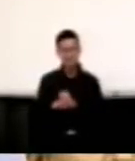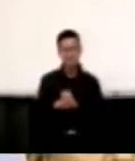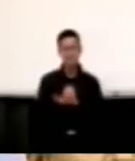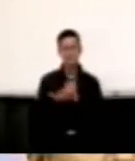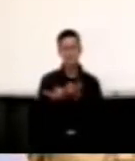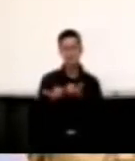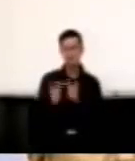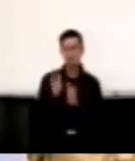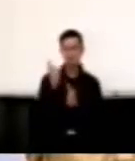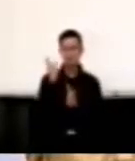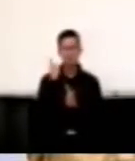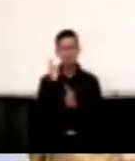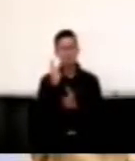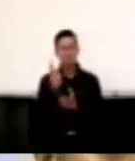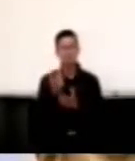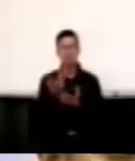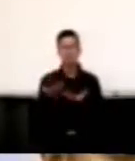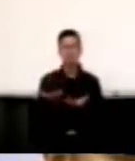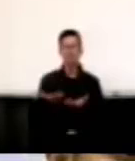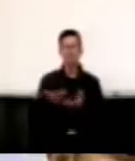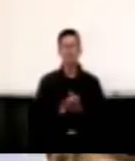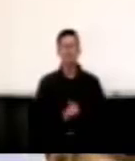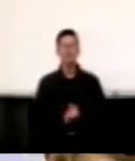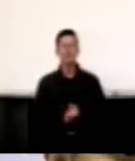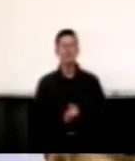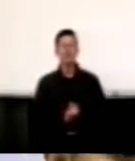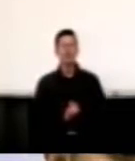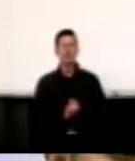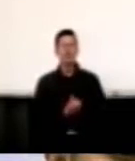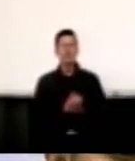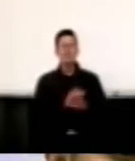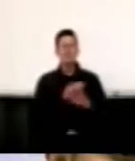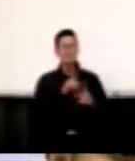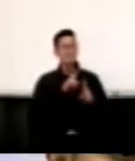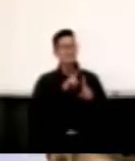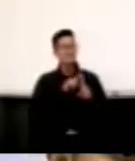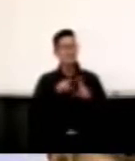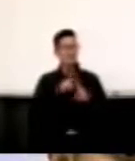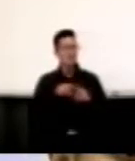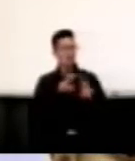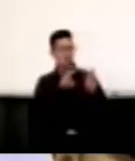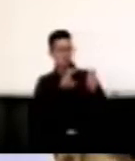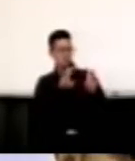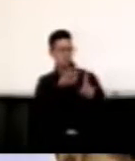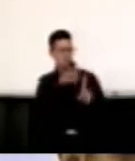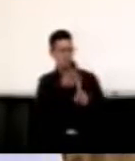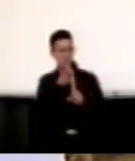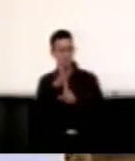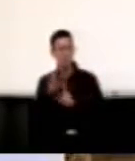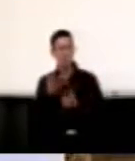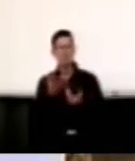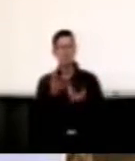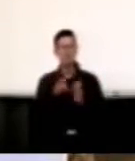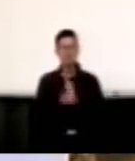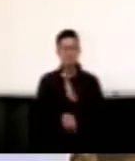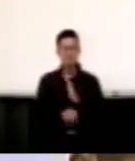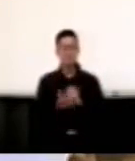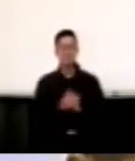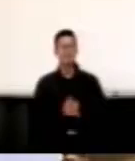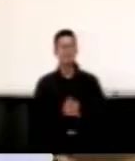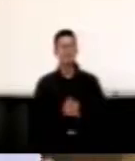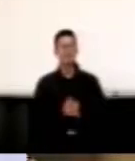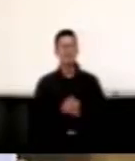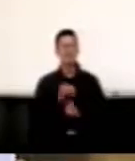partidos, y parten de distintos ámbitos teóricos muy relevantes, como la institucionalización del sistema